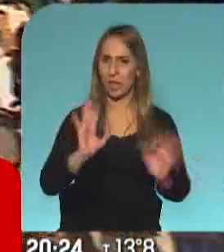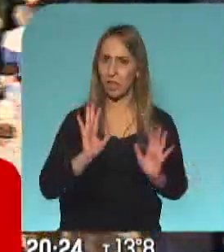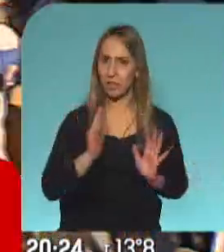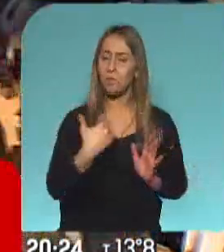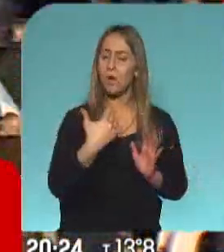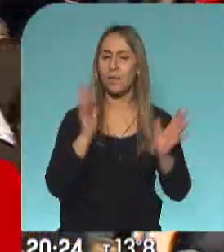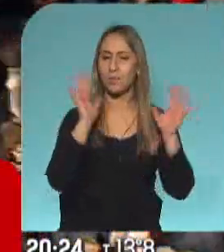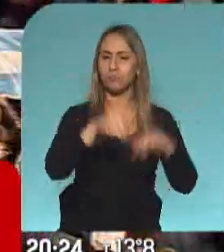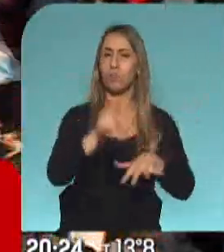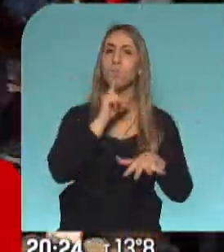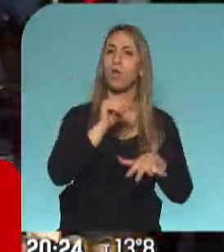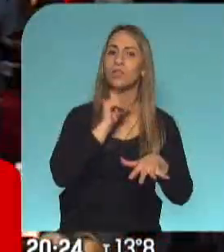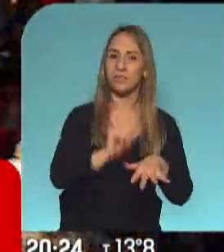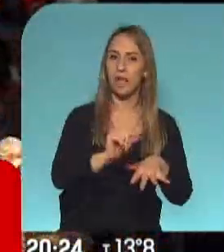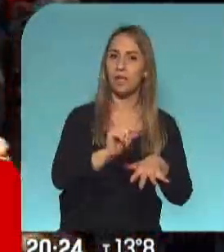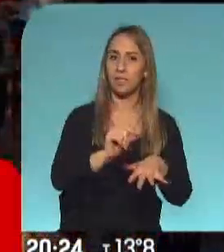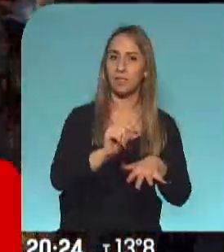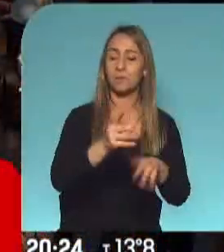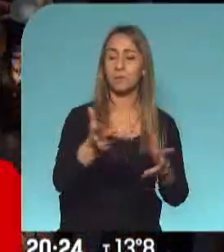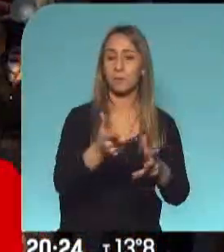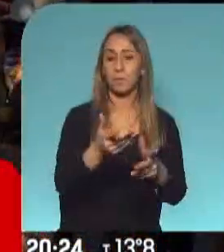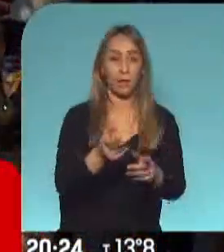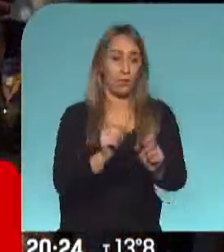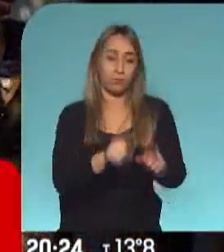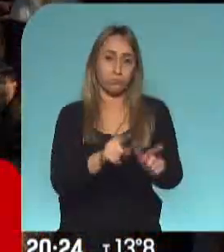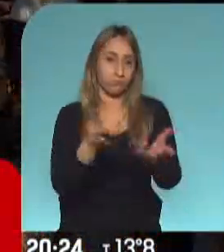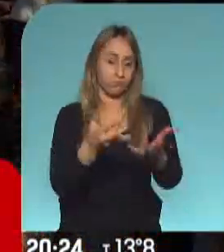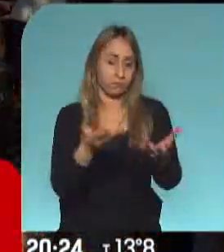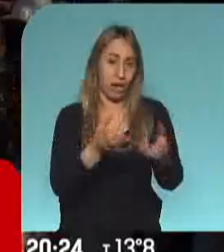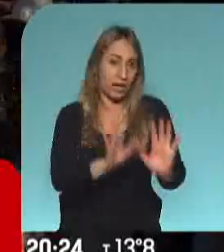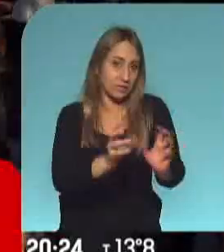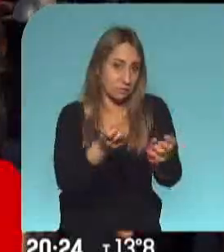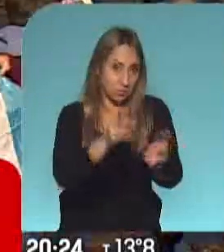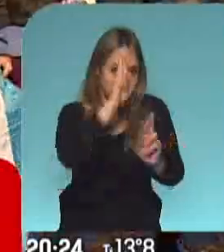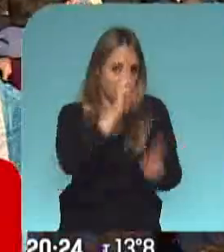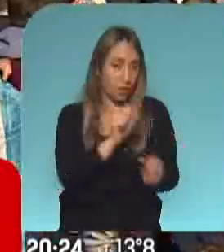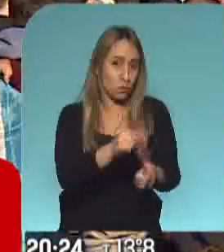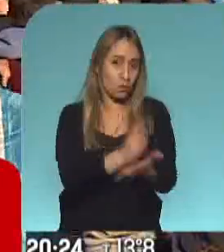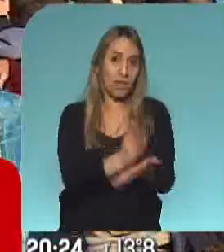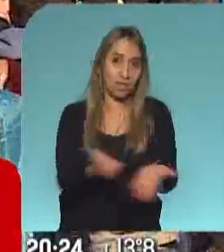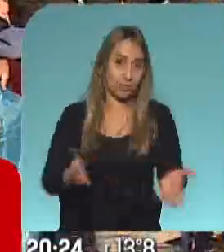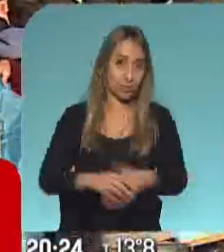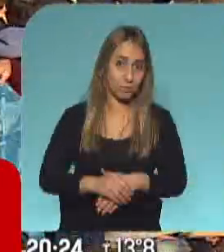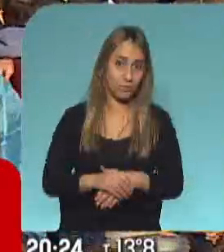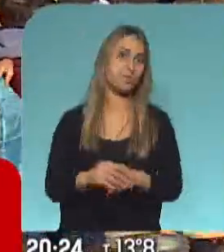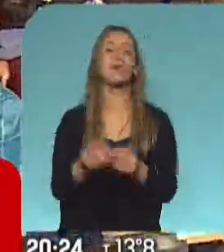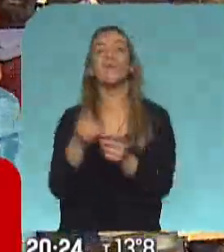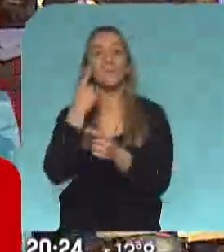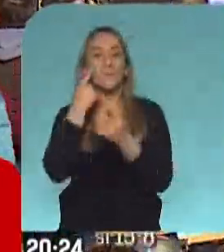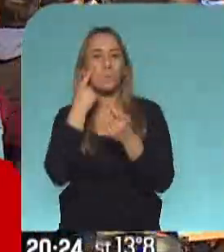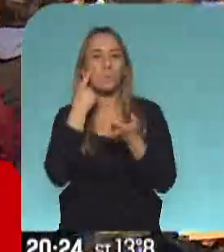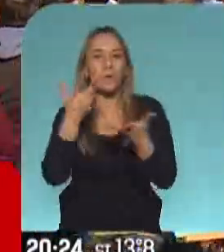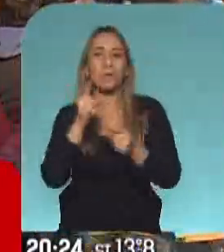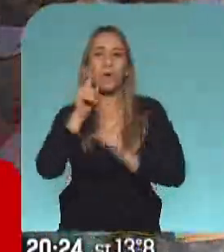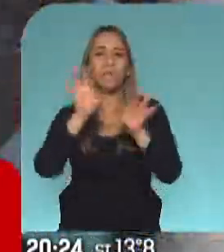a protestar sin que, como debe ser, ¿no? Claro, como debe ser. Sí, sí. Vamos a empezar a ver, si querés, algunas repercusiones,